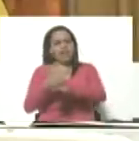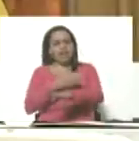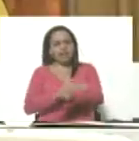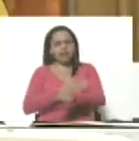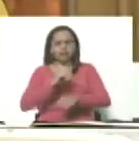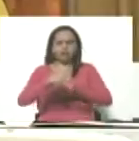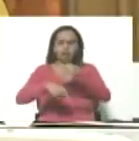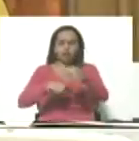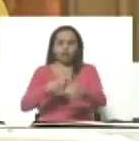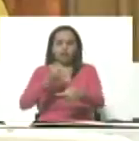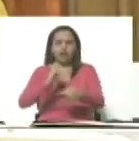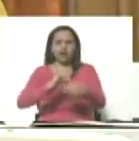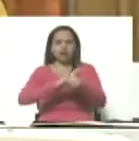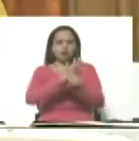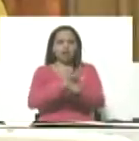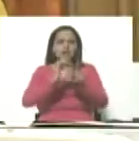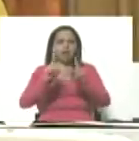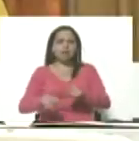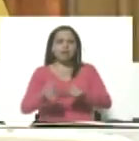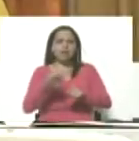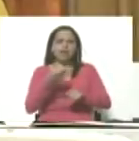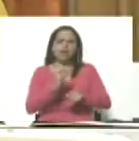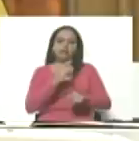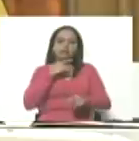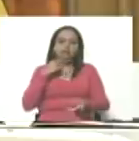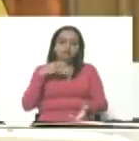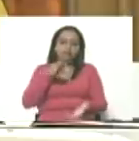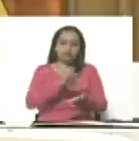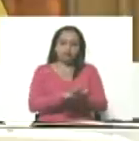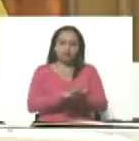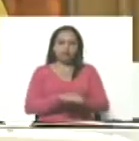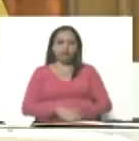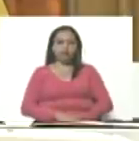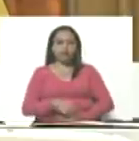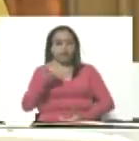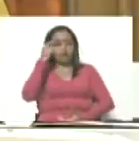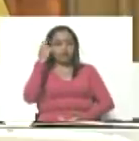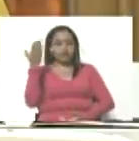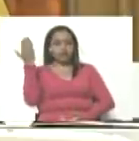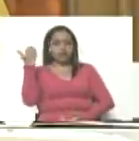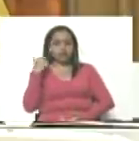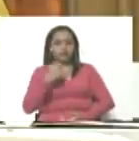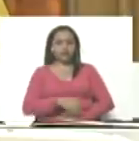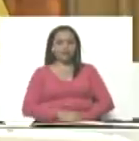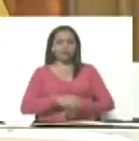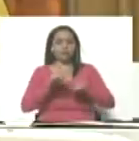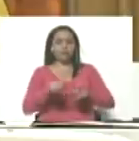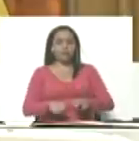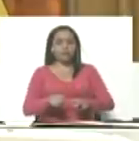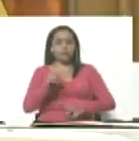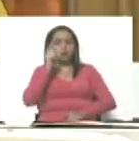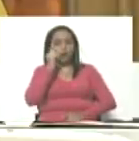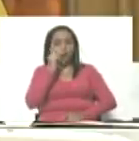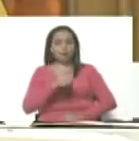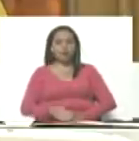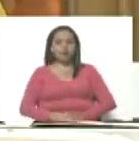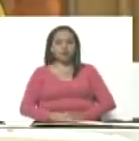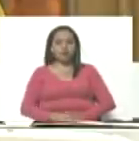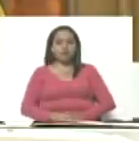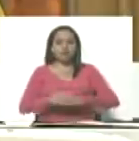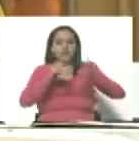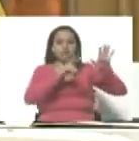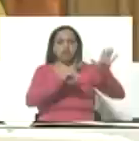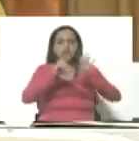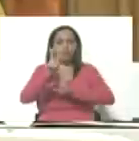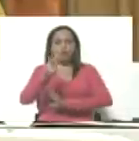lamentablemente falleció el día de ayer. y un compatriota de 72 años del